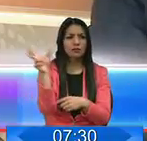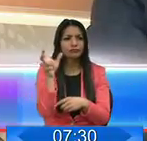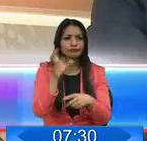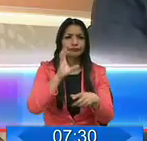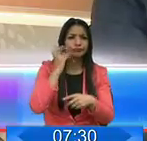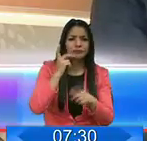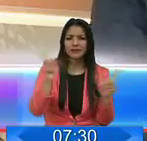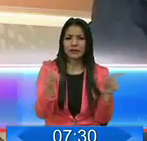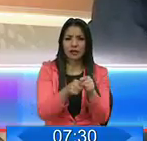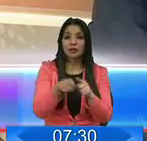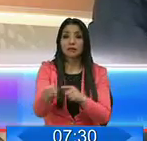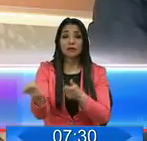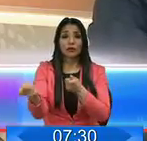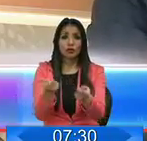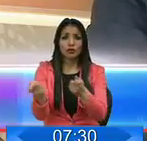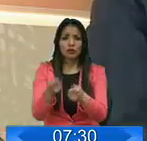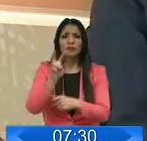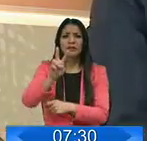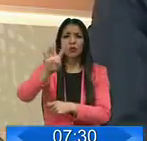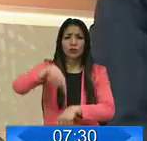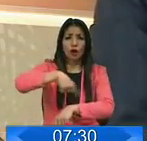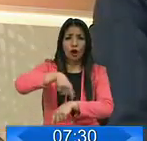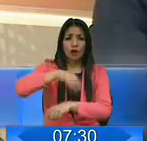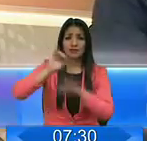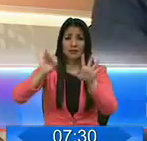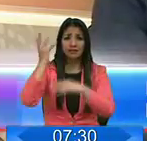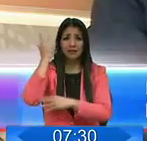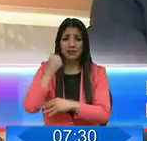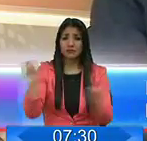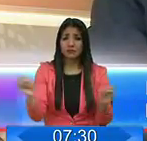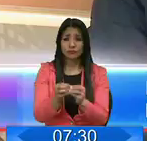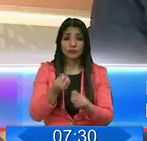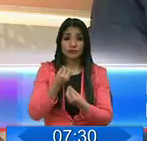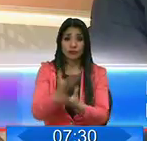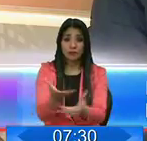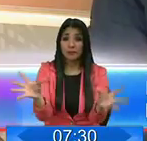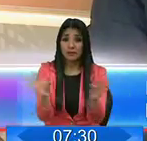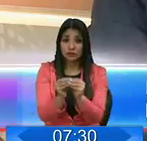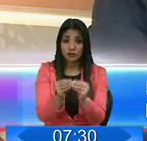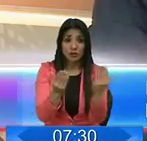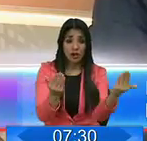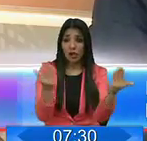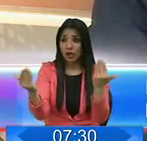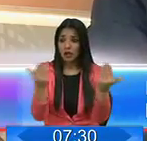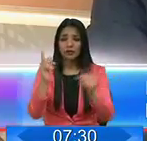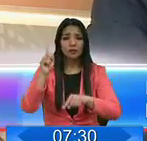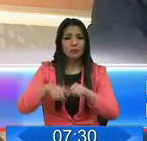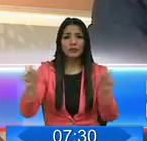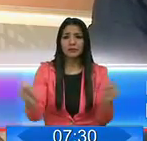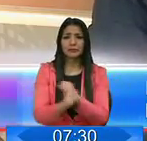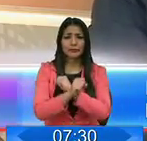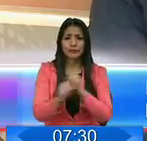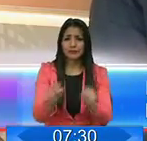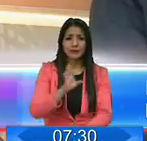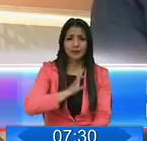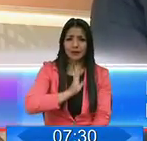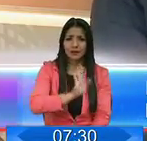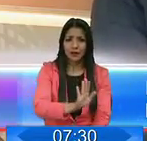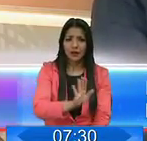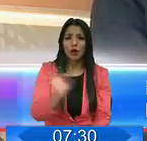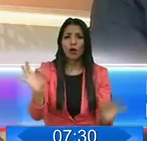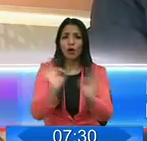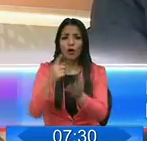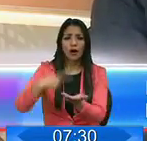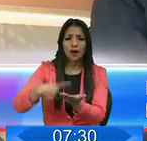ser un monitoreo 24/7 ni generar información en tiempo real, porque no es posible ni técnica ni bajo los analistas